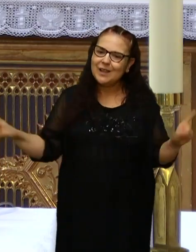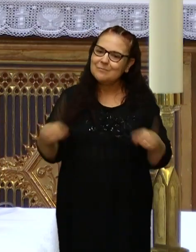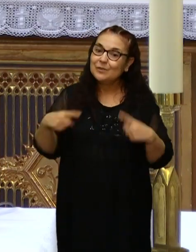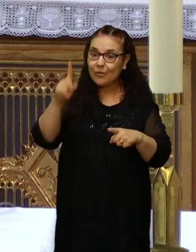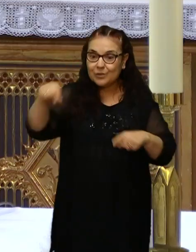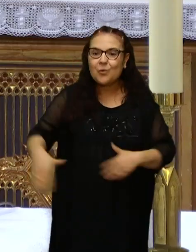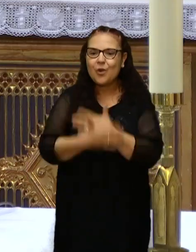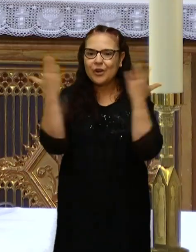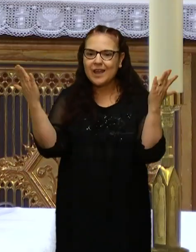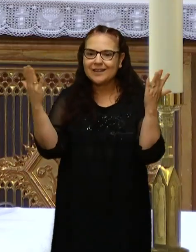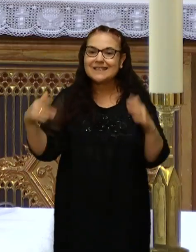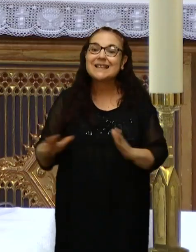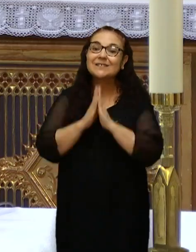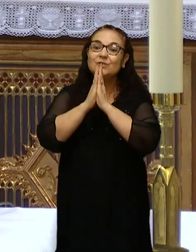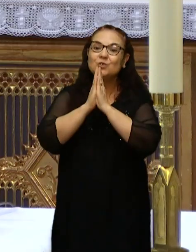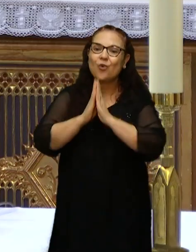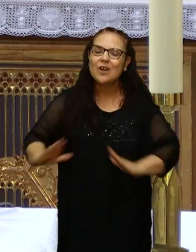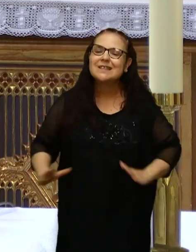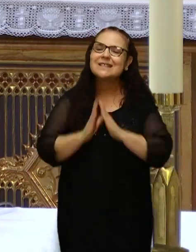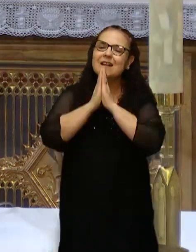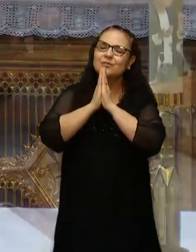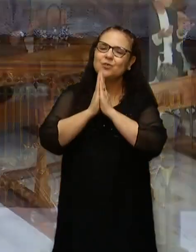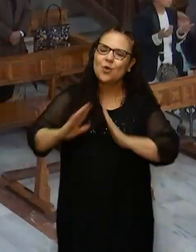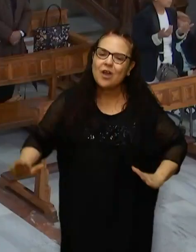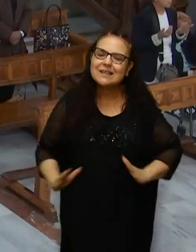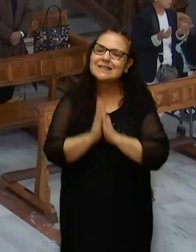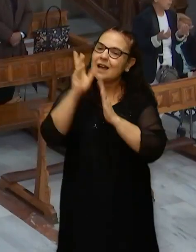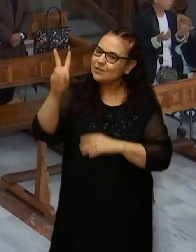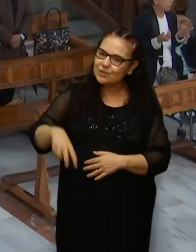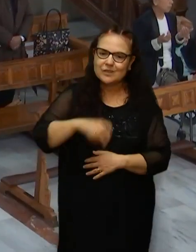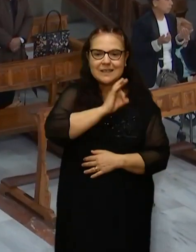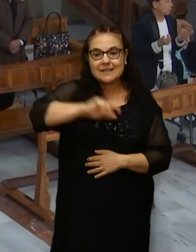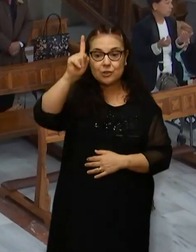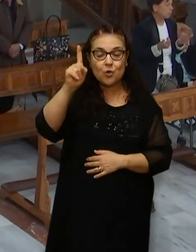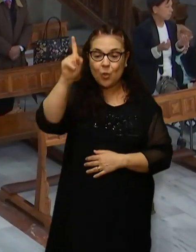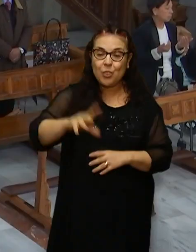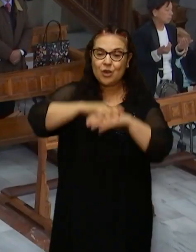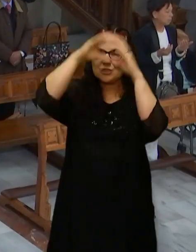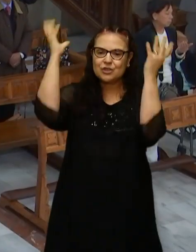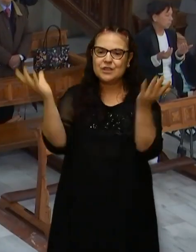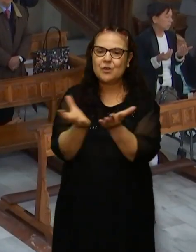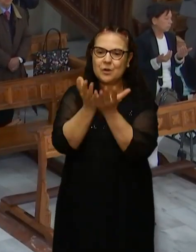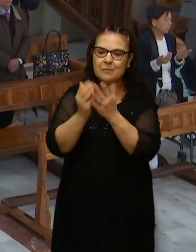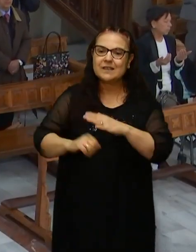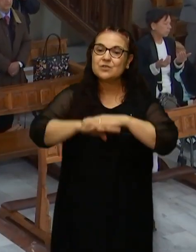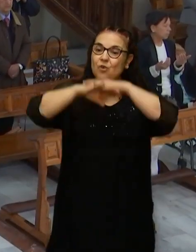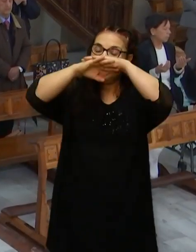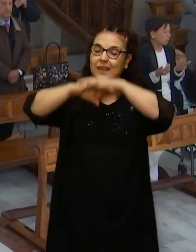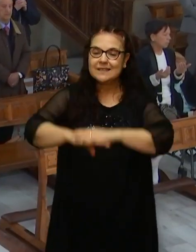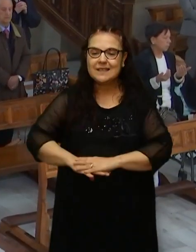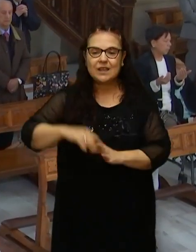tu gloria. Santo, santo, santo es el Señor, Dios del